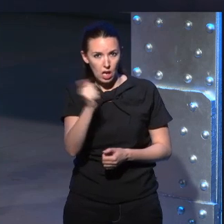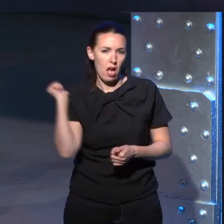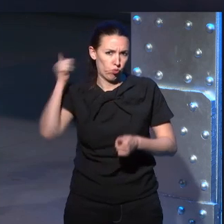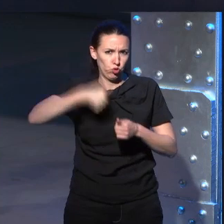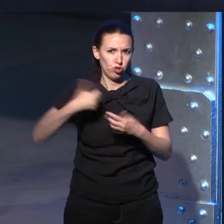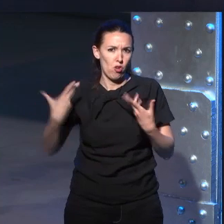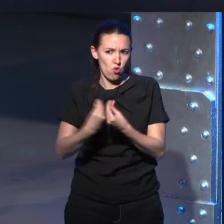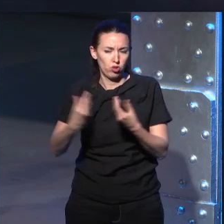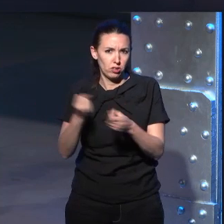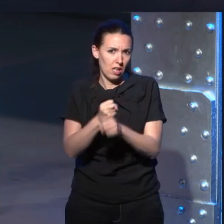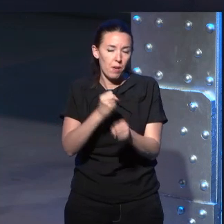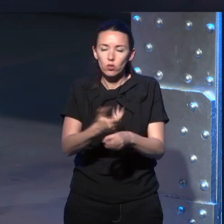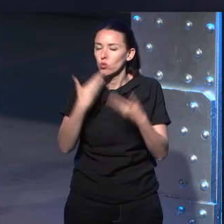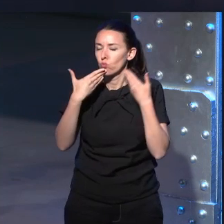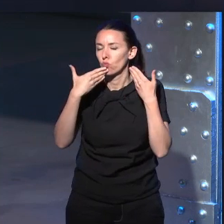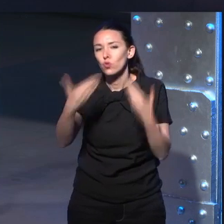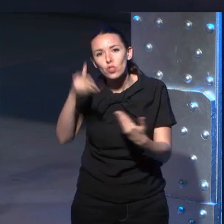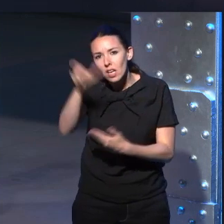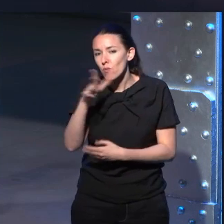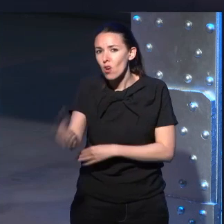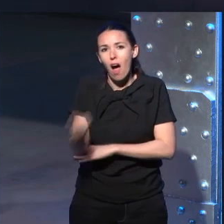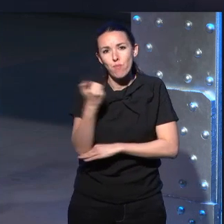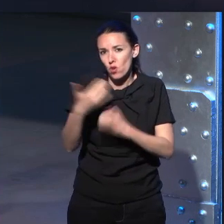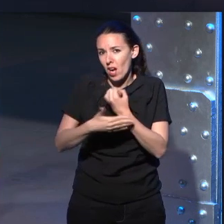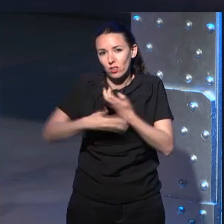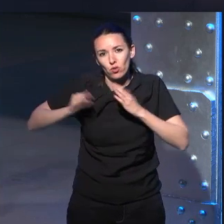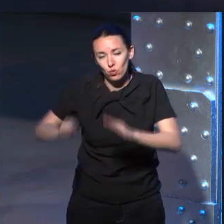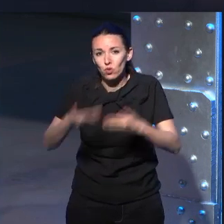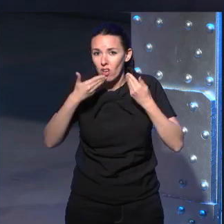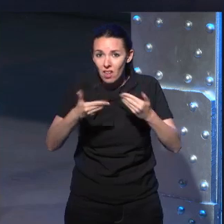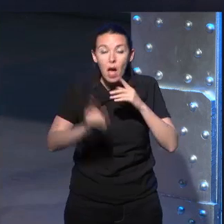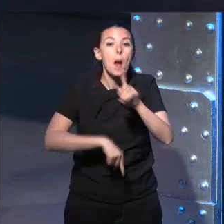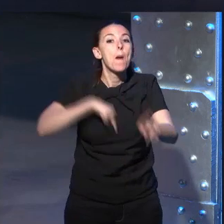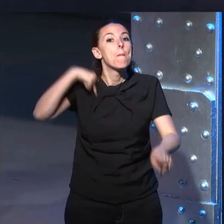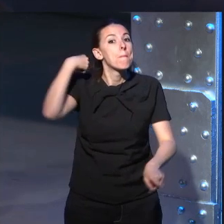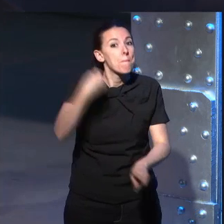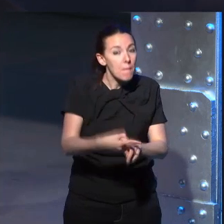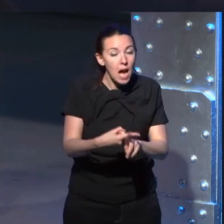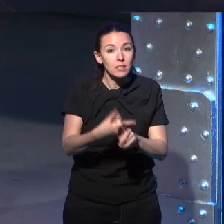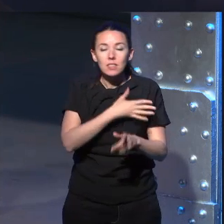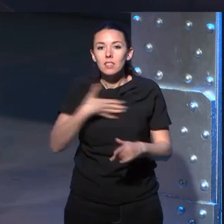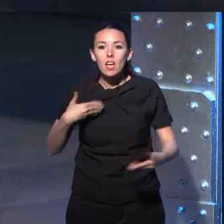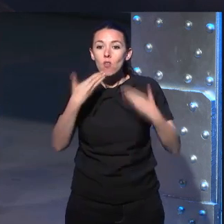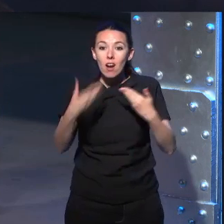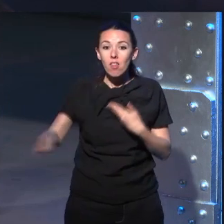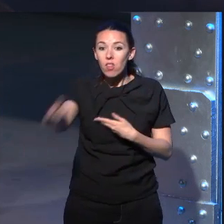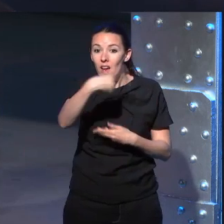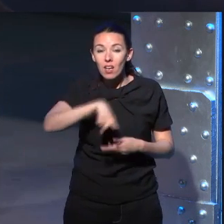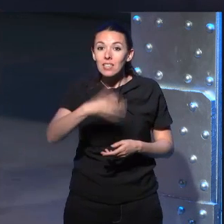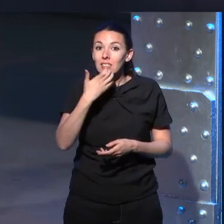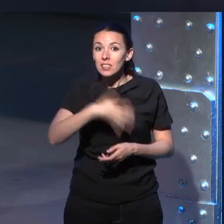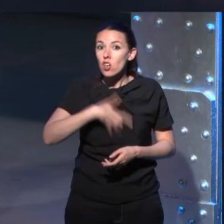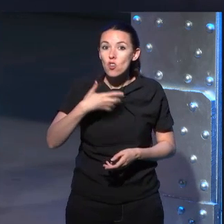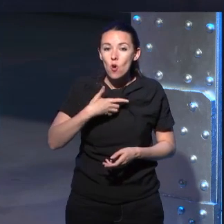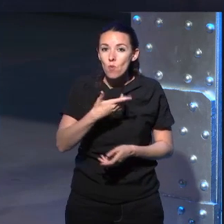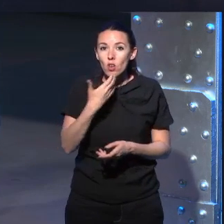años. Muchas gracias, Raquel, por tu apoyo y tu cariño. Y sobre todo, les quiero agradecer a ustedes, y si no les molesta,